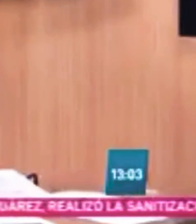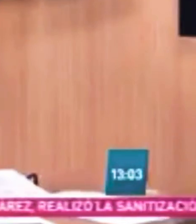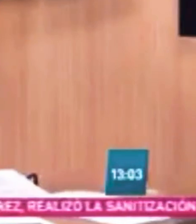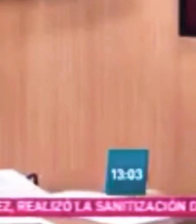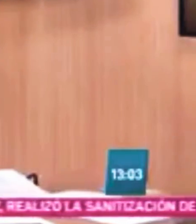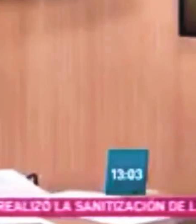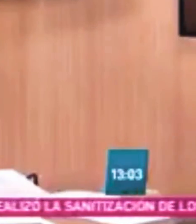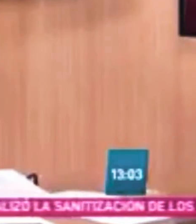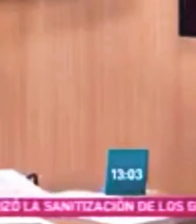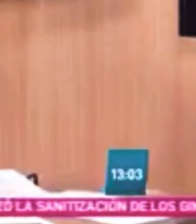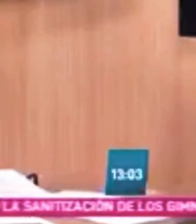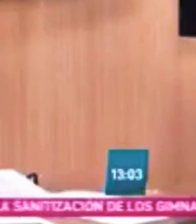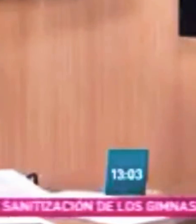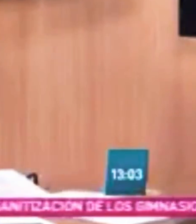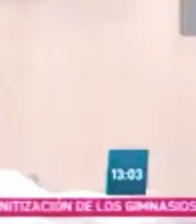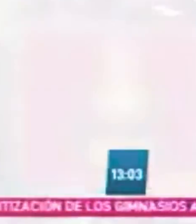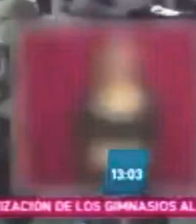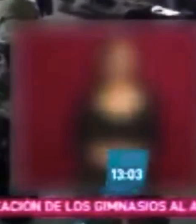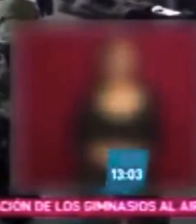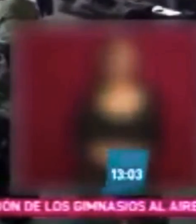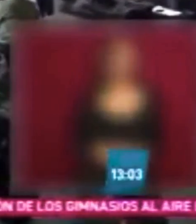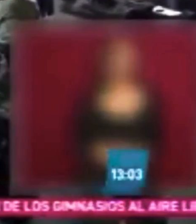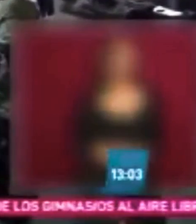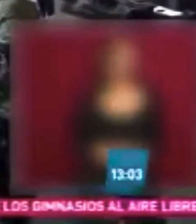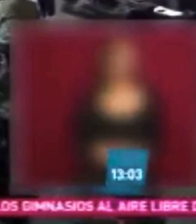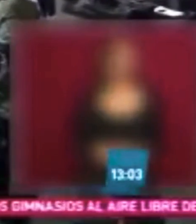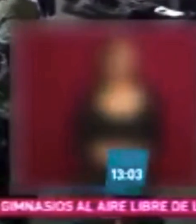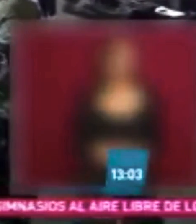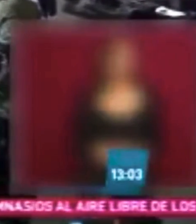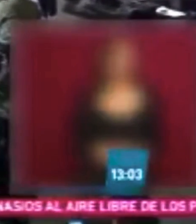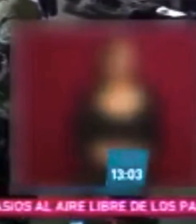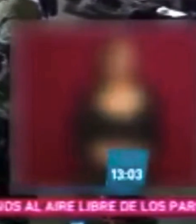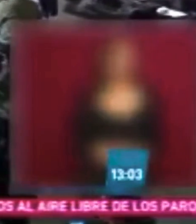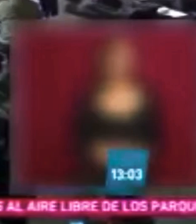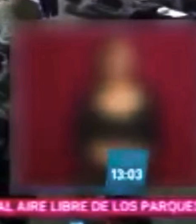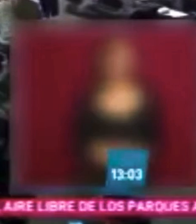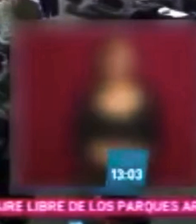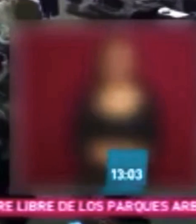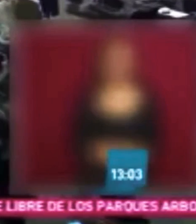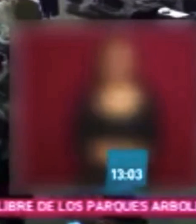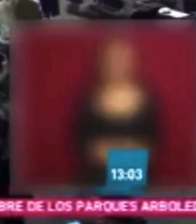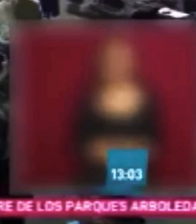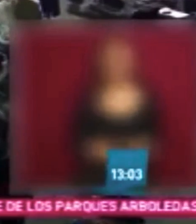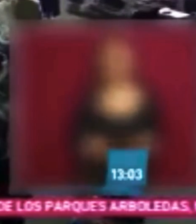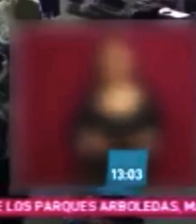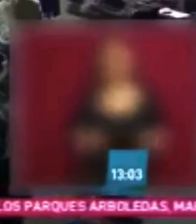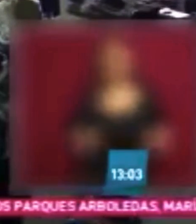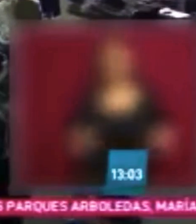El presidente anunció que no descartaría la posibilidad